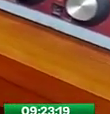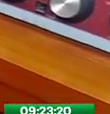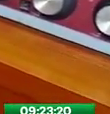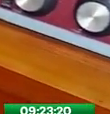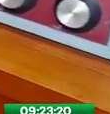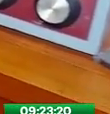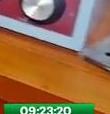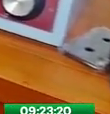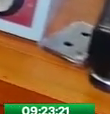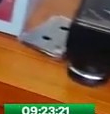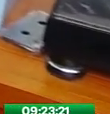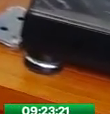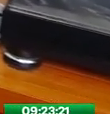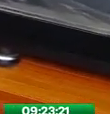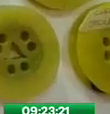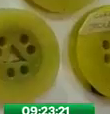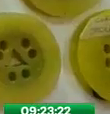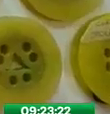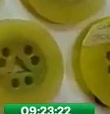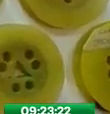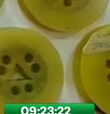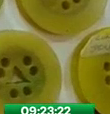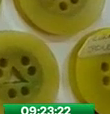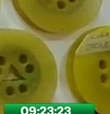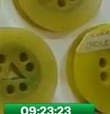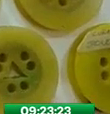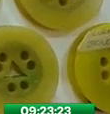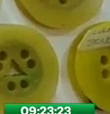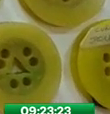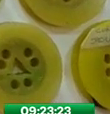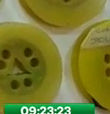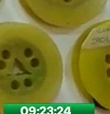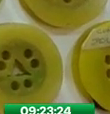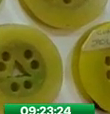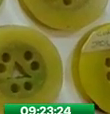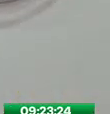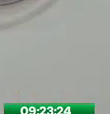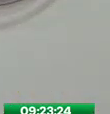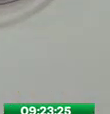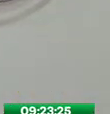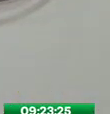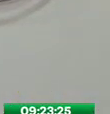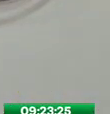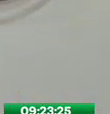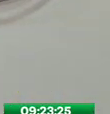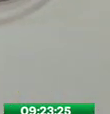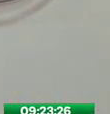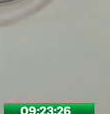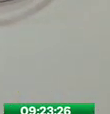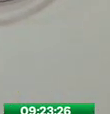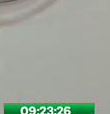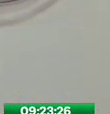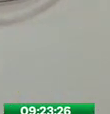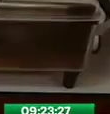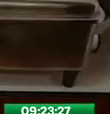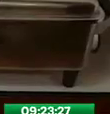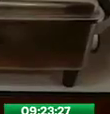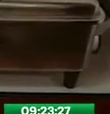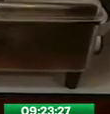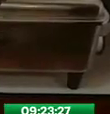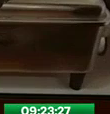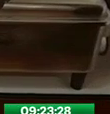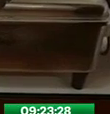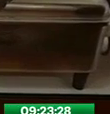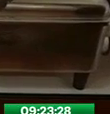equipo ha marcado su historia cuando se recogía la historia de radio cedida veíamos con cuántas personas han pasado por aquí quienes han venido a